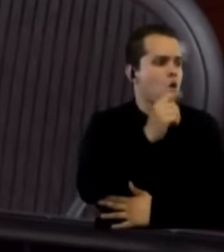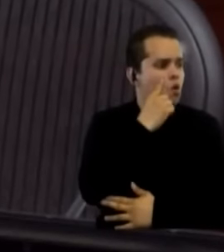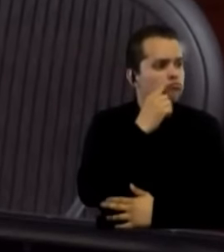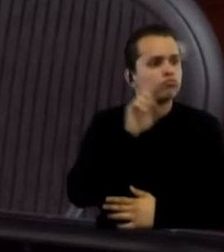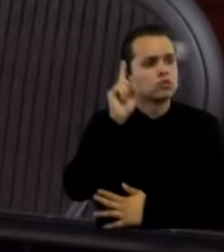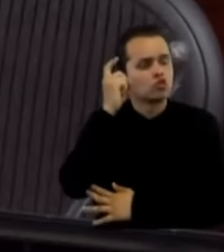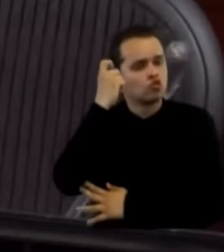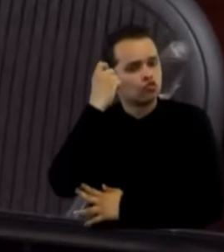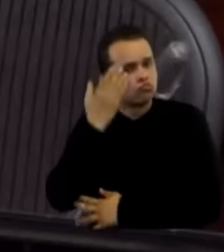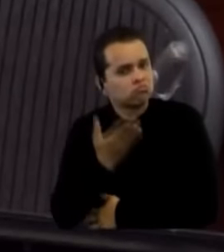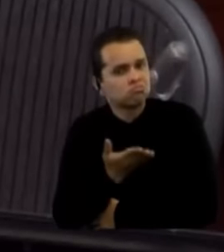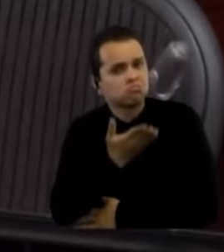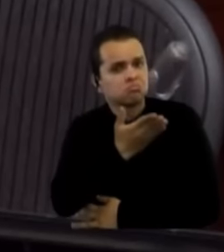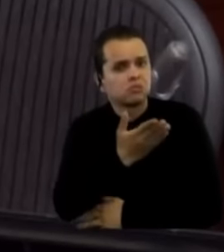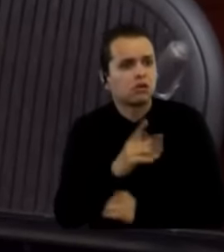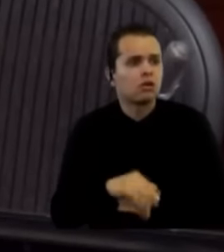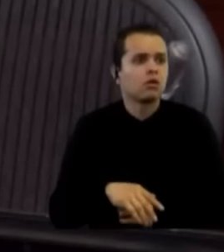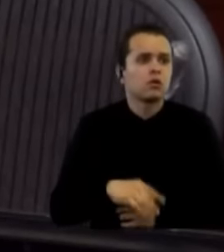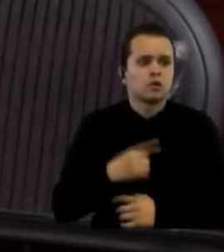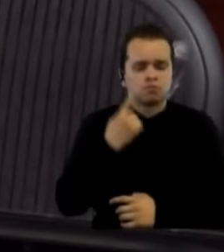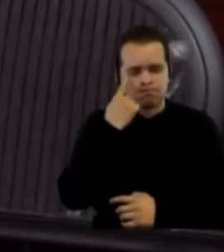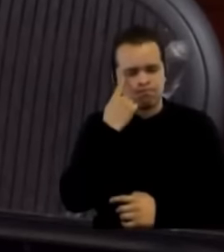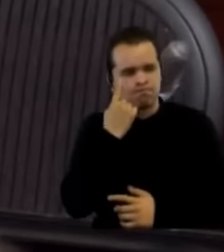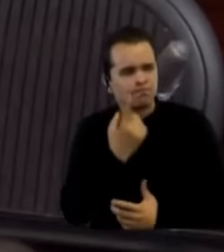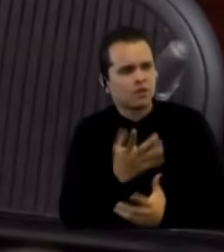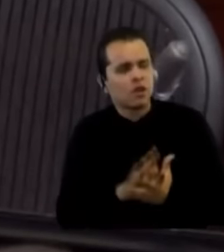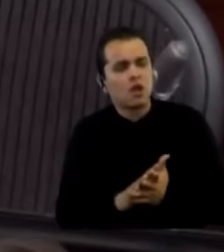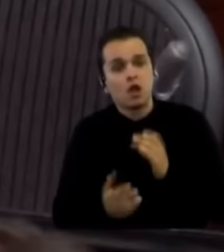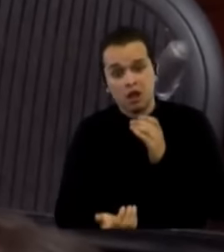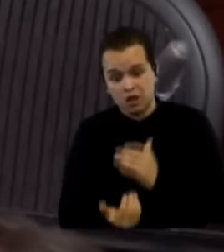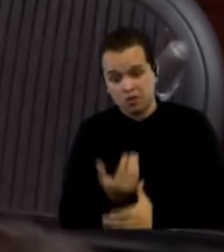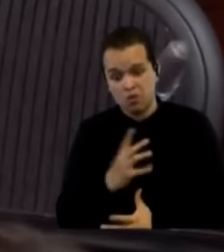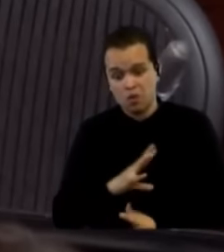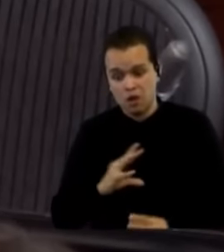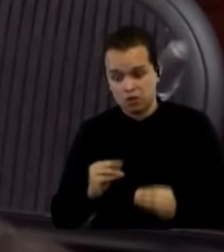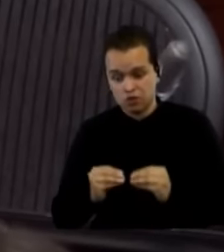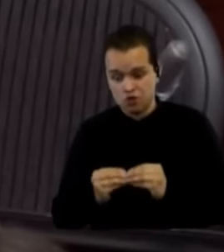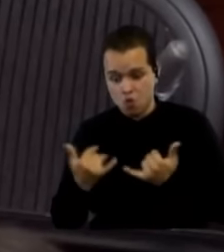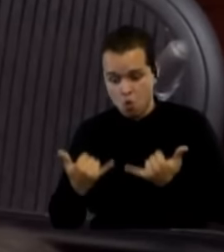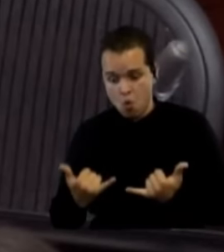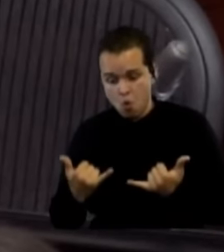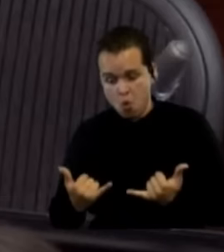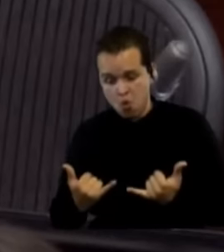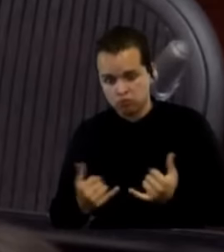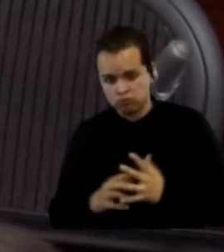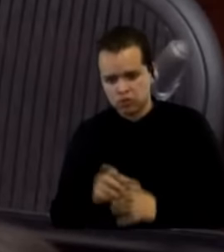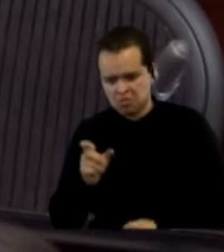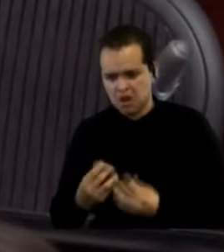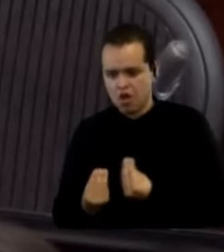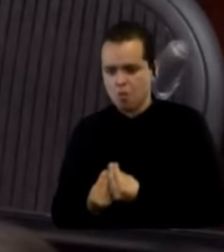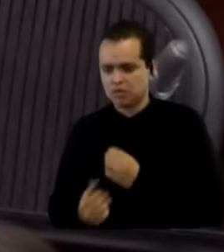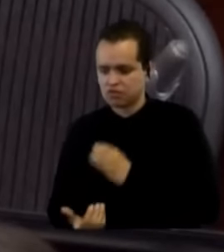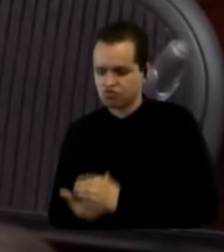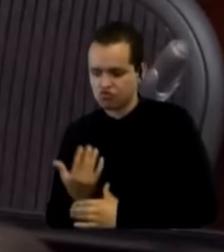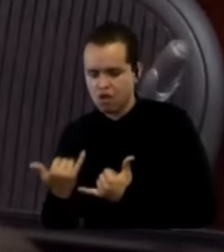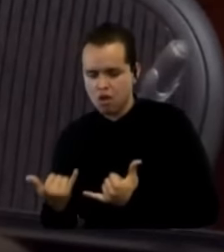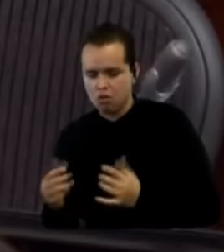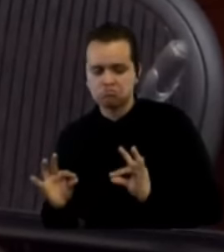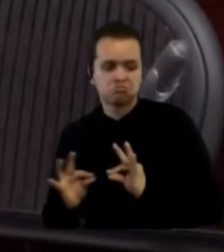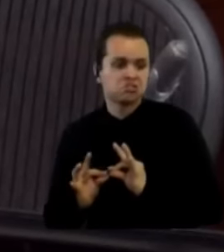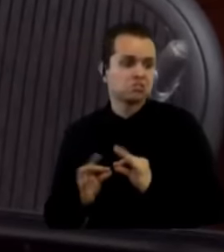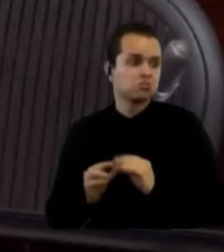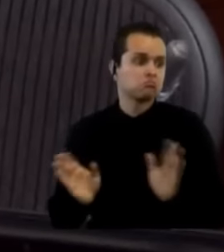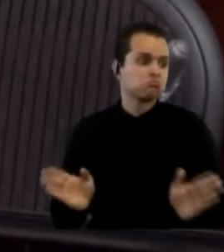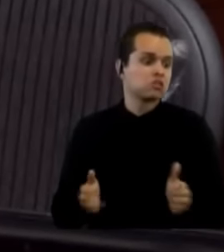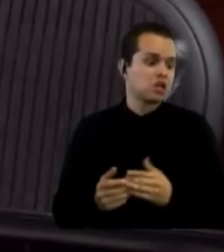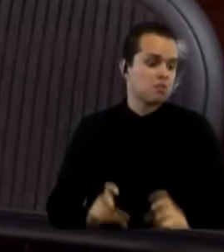el gobierno, y desafortunadamente con nuevos socios que tiene hoy, pues sencillamente